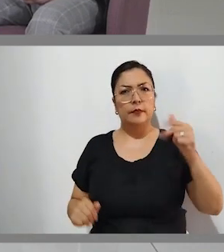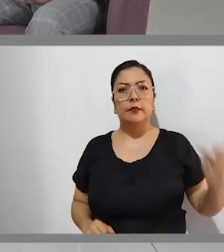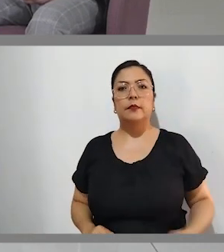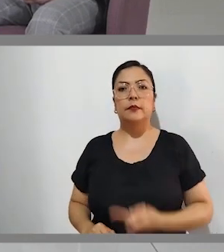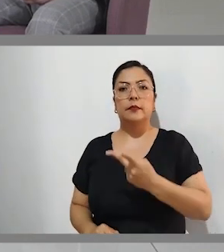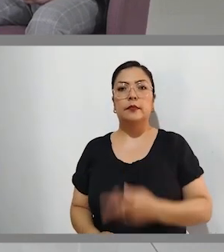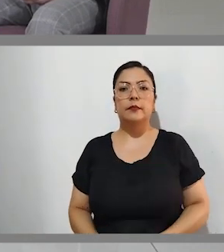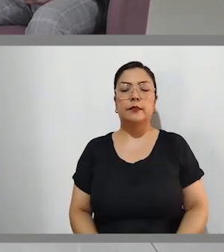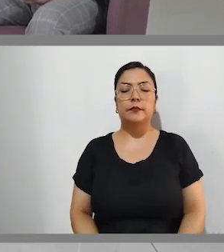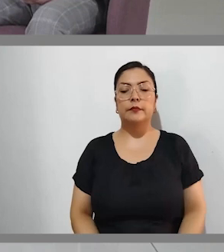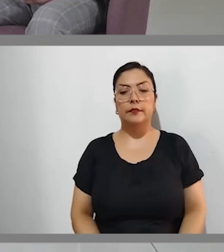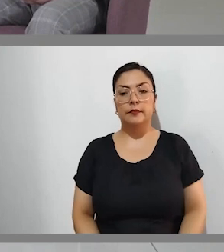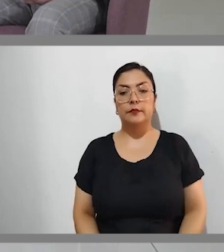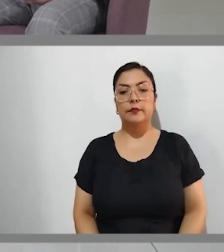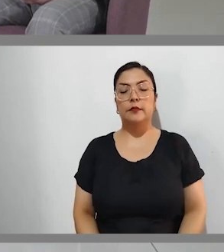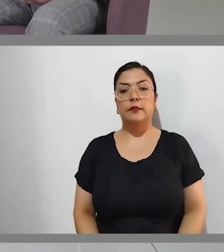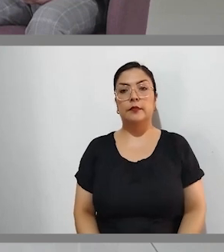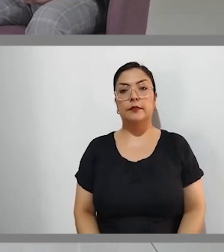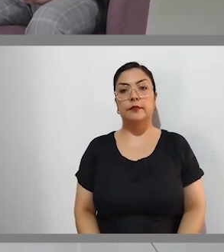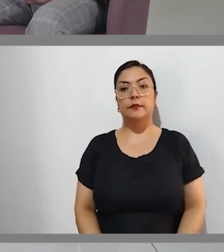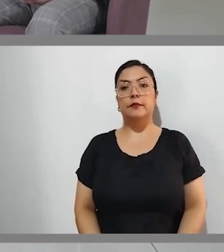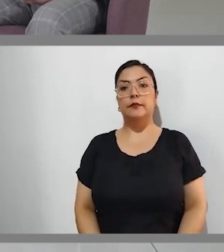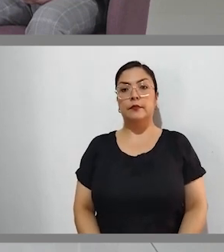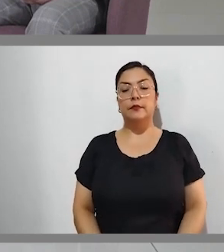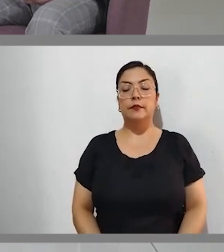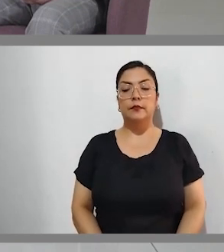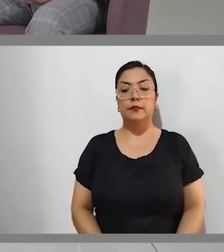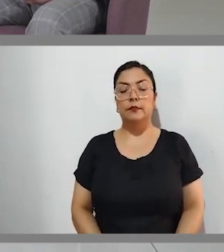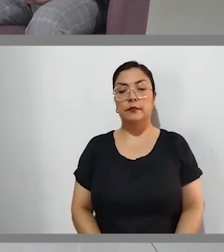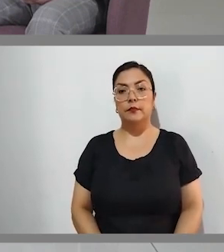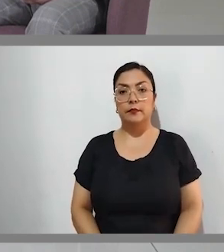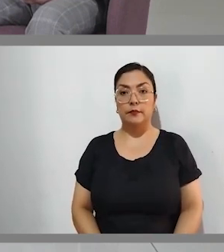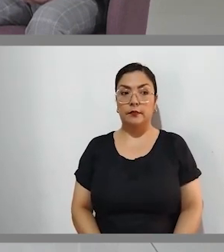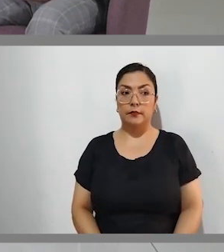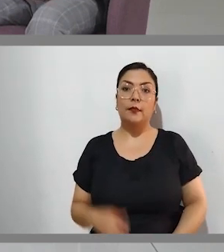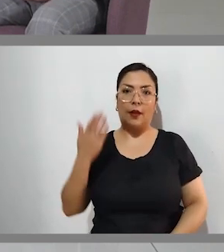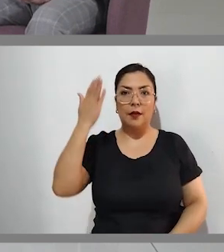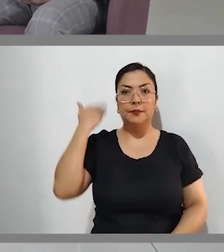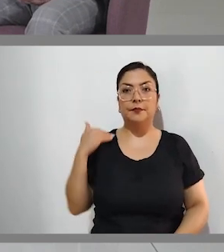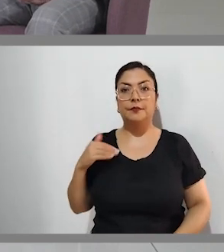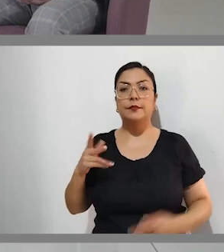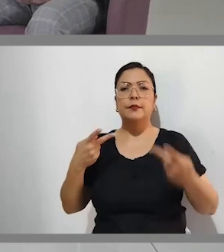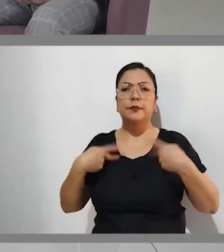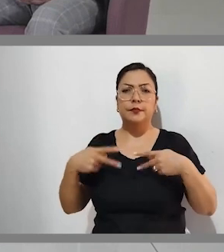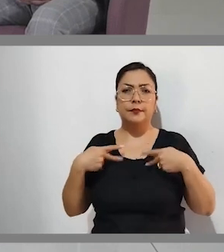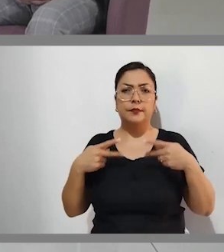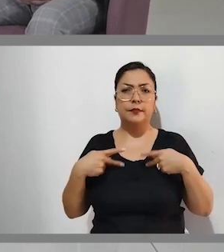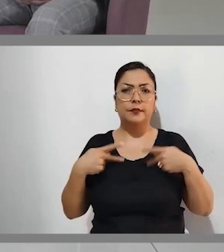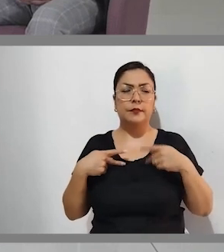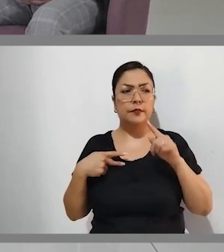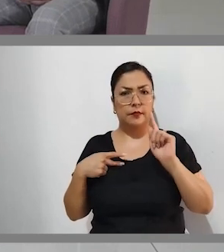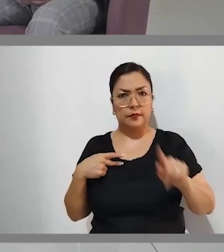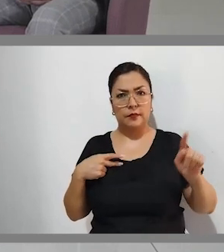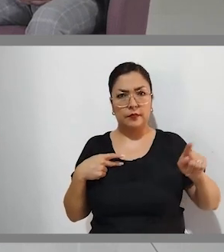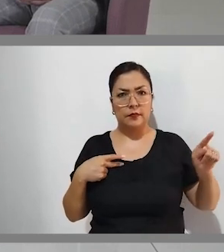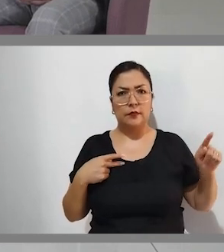otra pregunta que también pudiera ser interesante. De hecho, alguna vez me la hacían en alguna gira que tuve en la